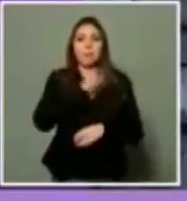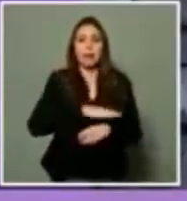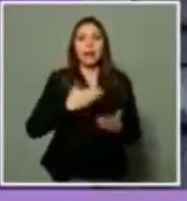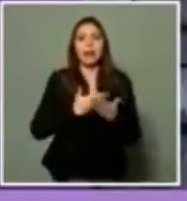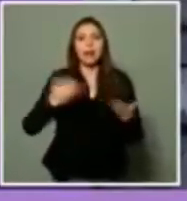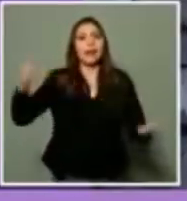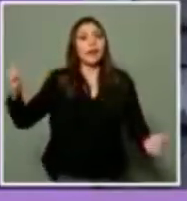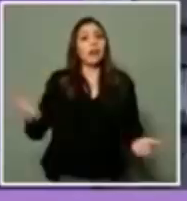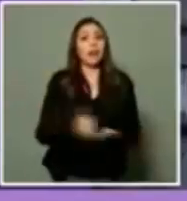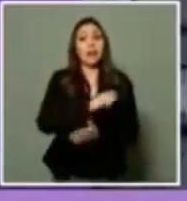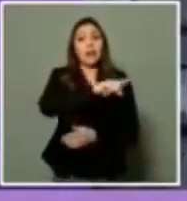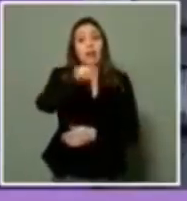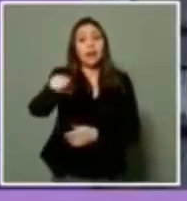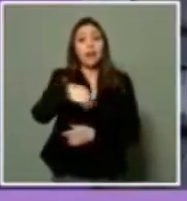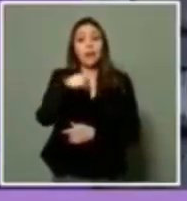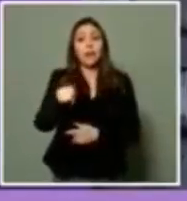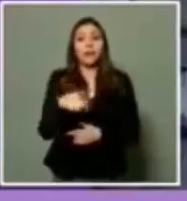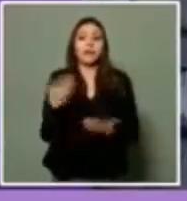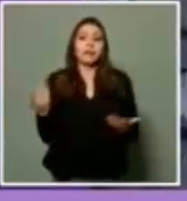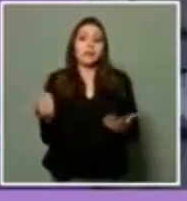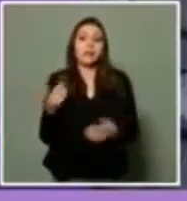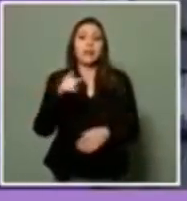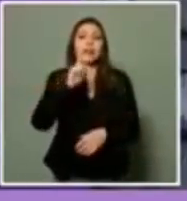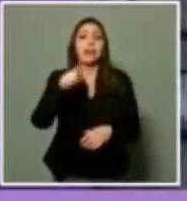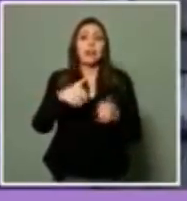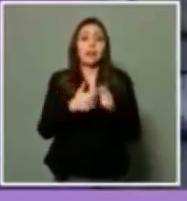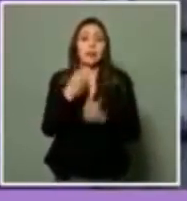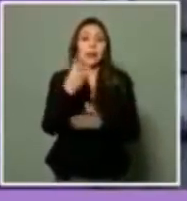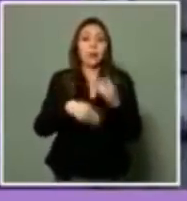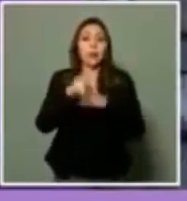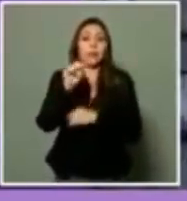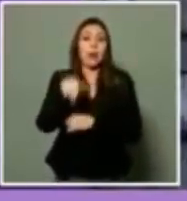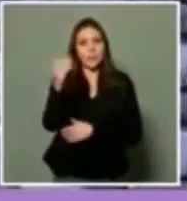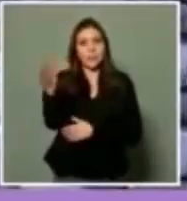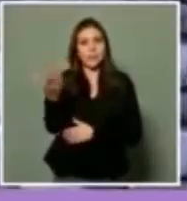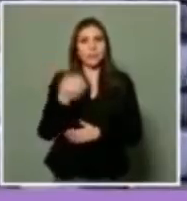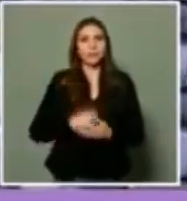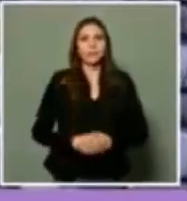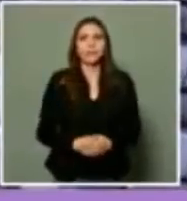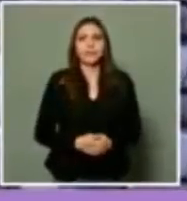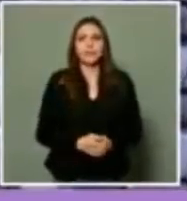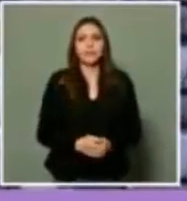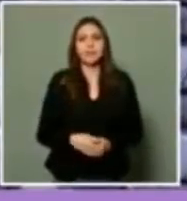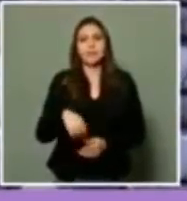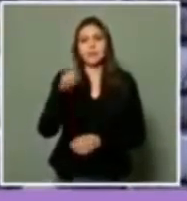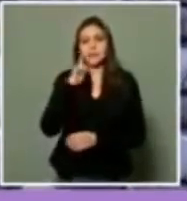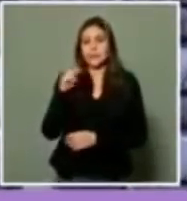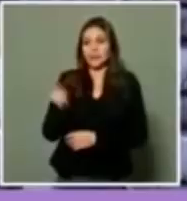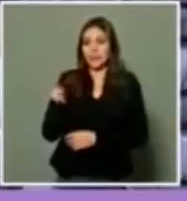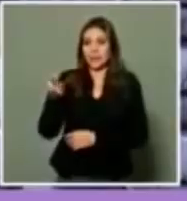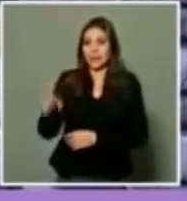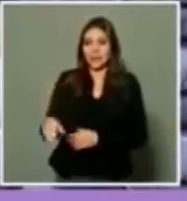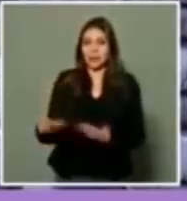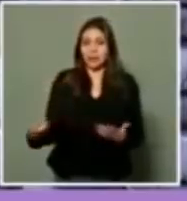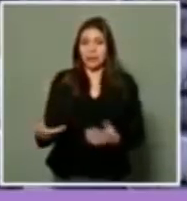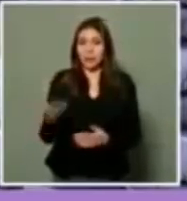a ganar, aunque ustedes, obviamente, el frente no lo quiera. Querida Karen, el cinismo es el tuyo y el de tu